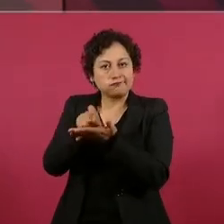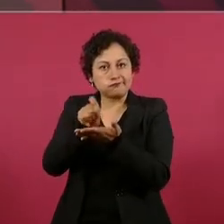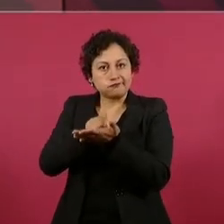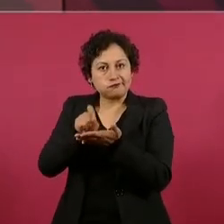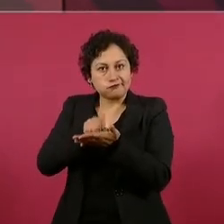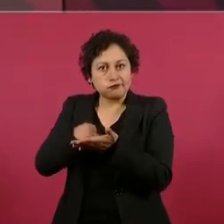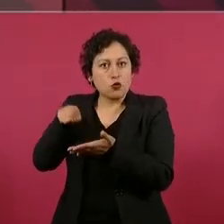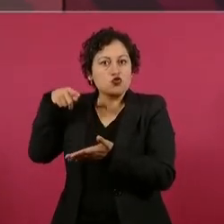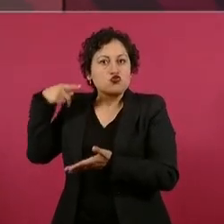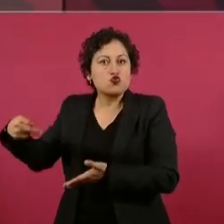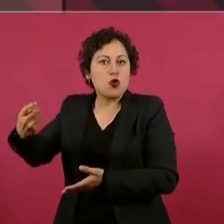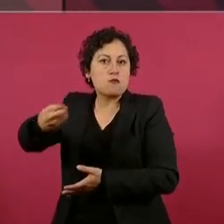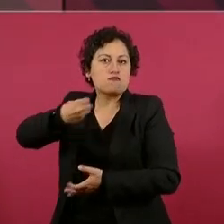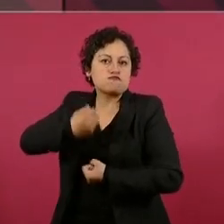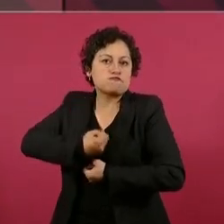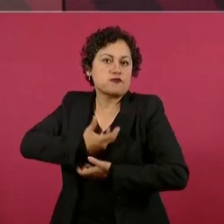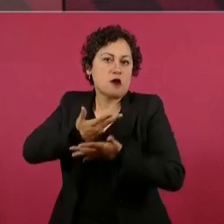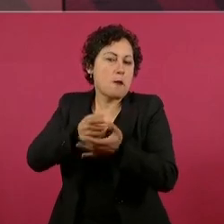Es importante eso.